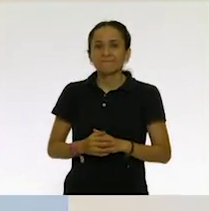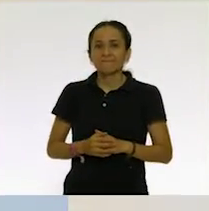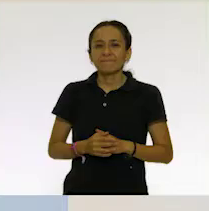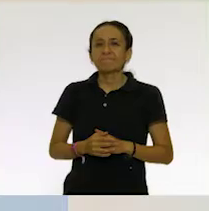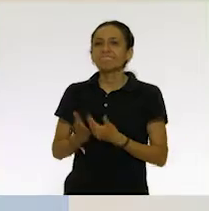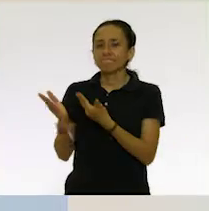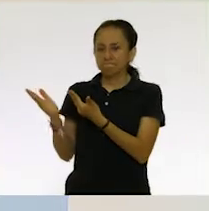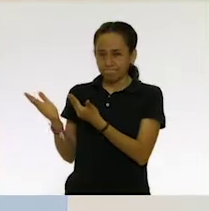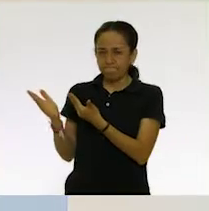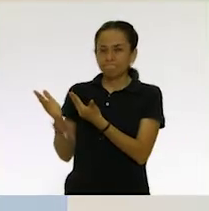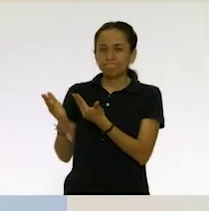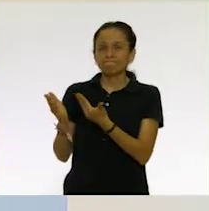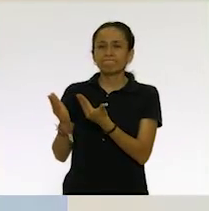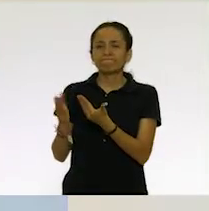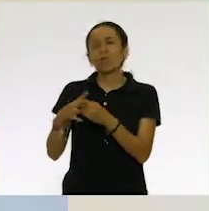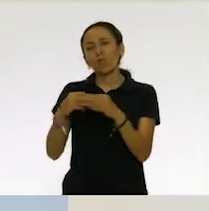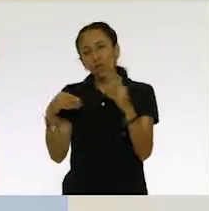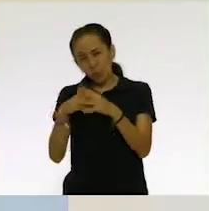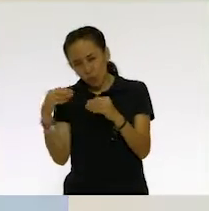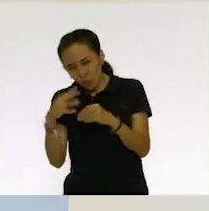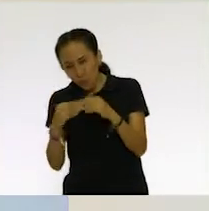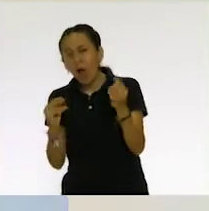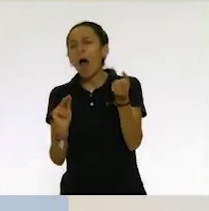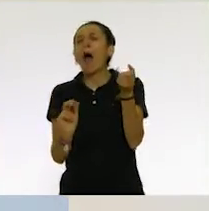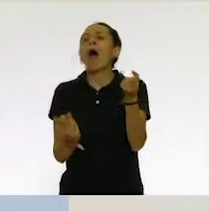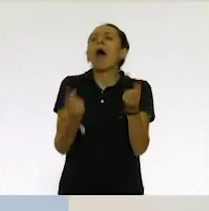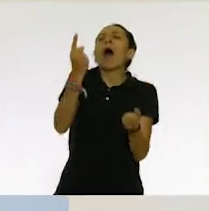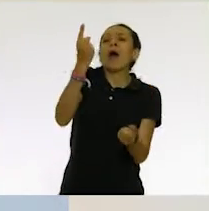Vegetales... Y algunos frutos.